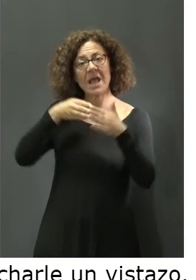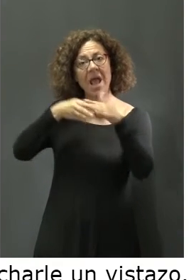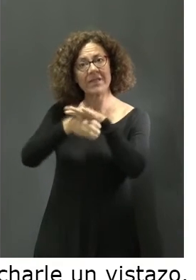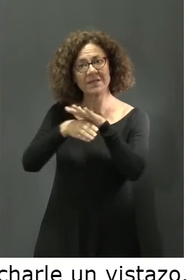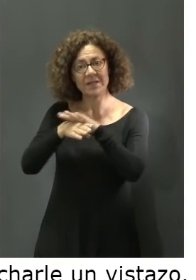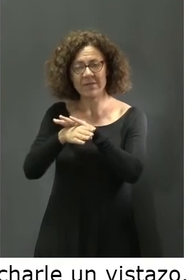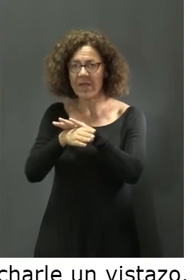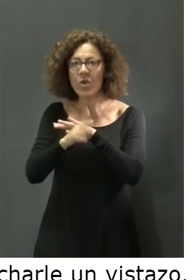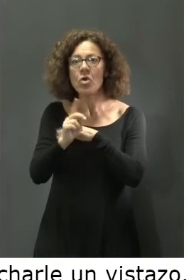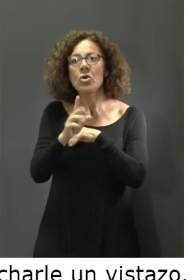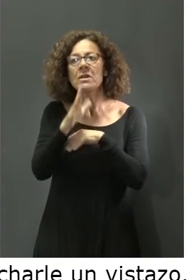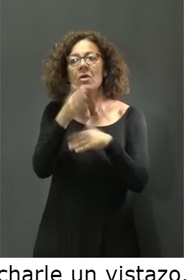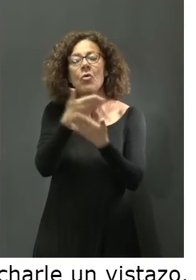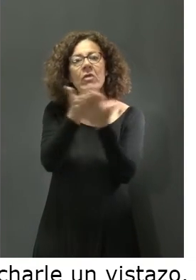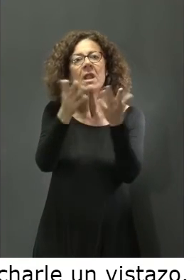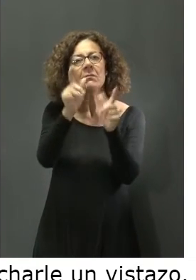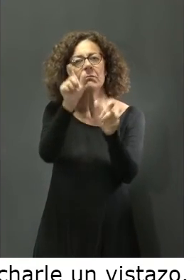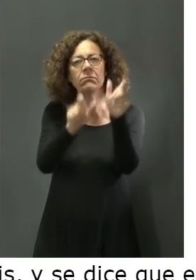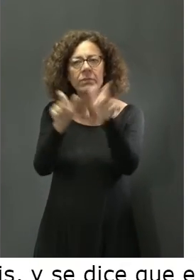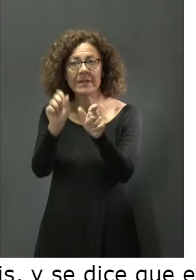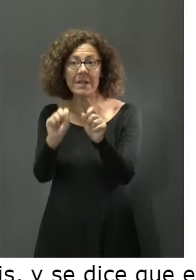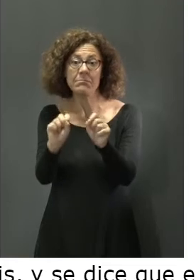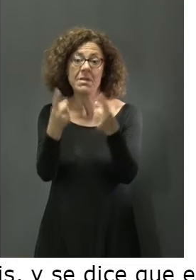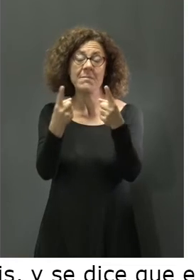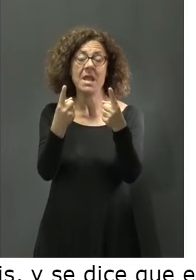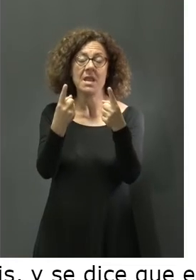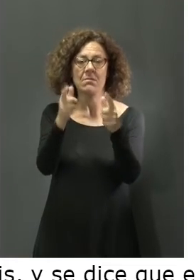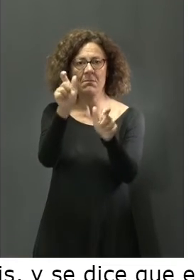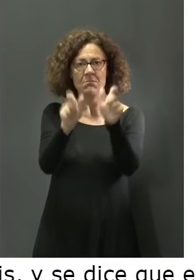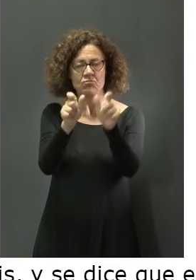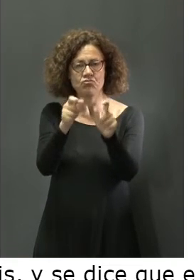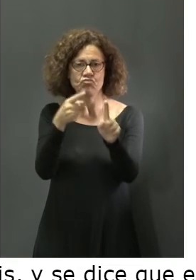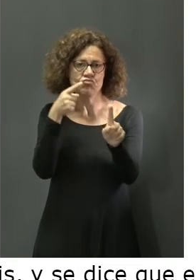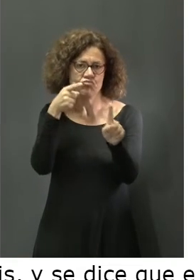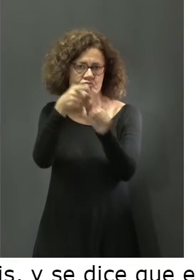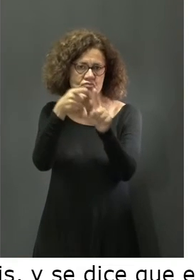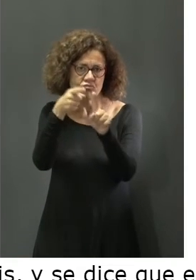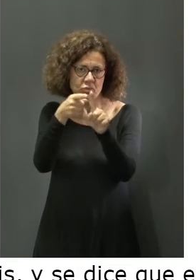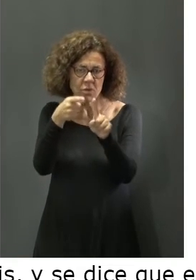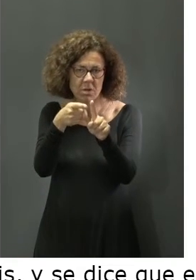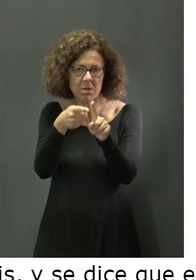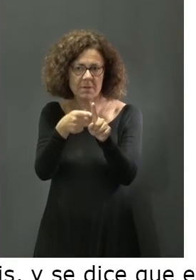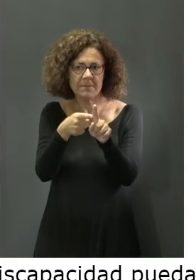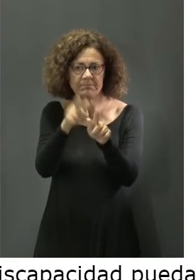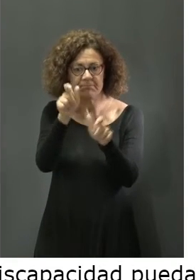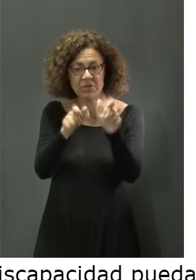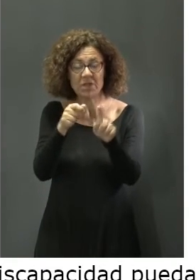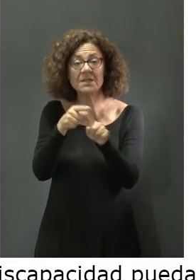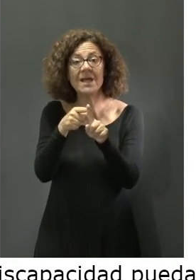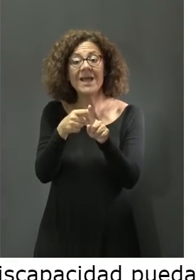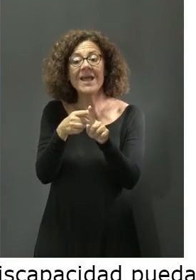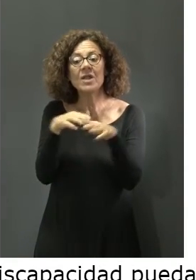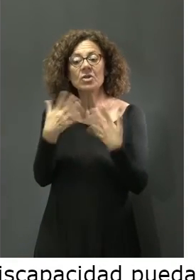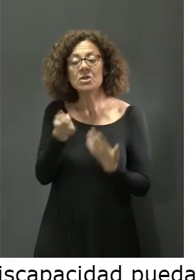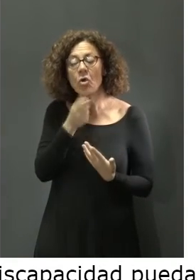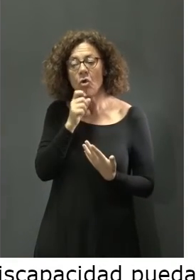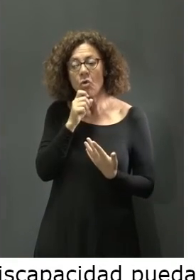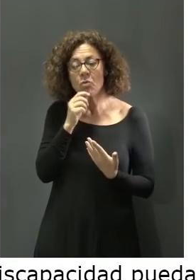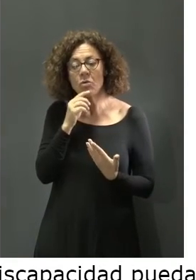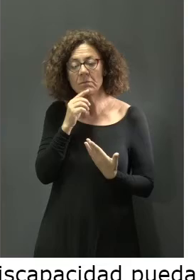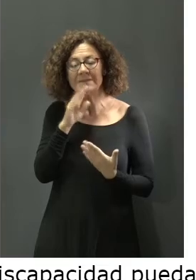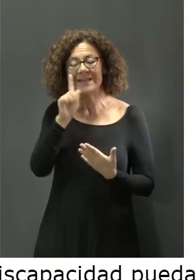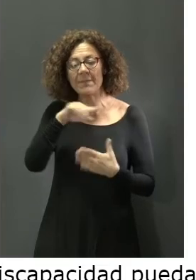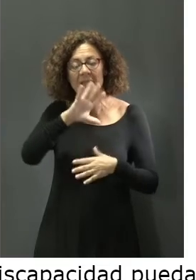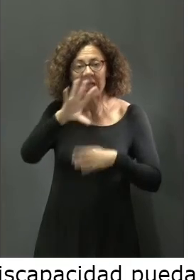accesibilidad más allá del público, del primer público objetivo, ¿no? Entonces, cómo esto es incluir este enfoque,